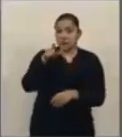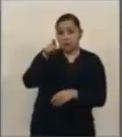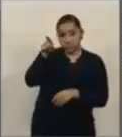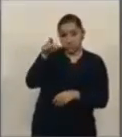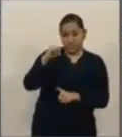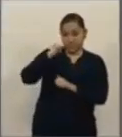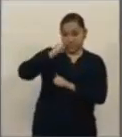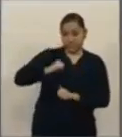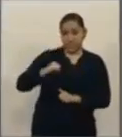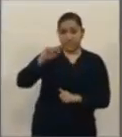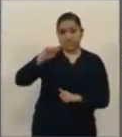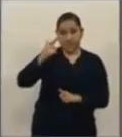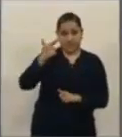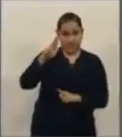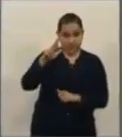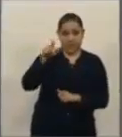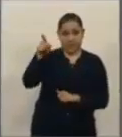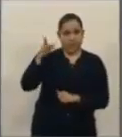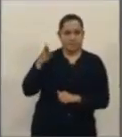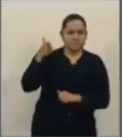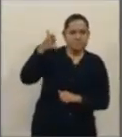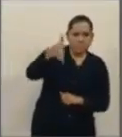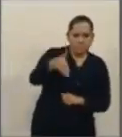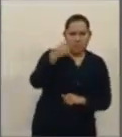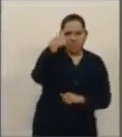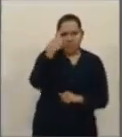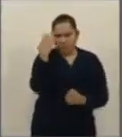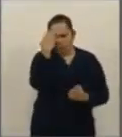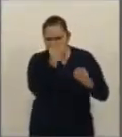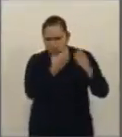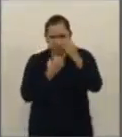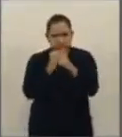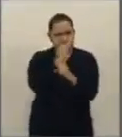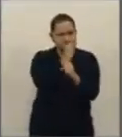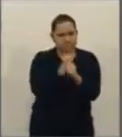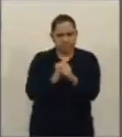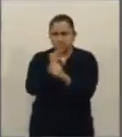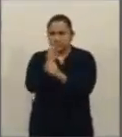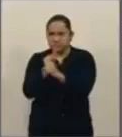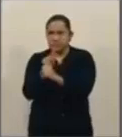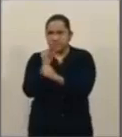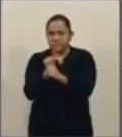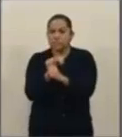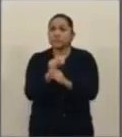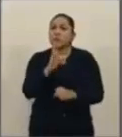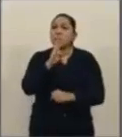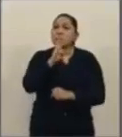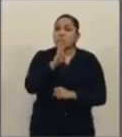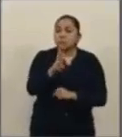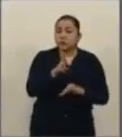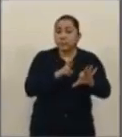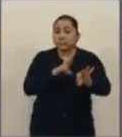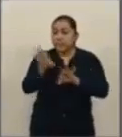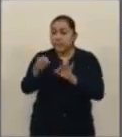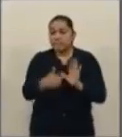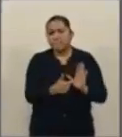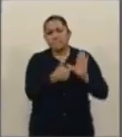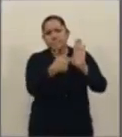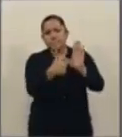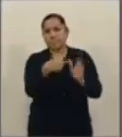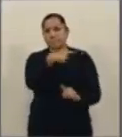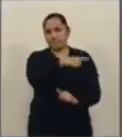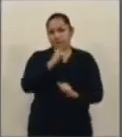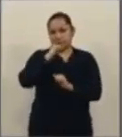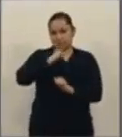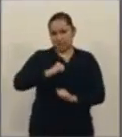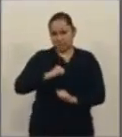de la Procuraduría General de la República demuestra que las conclusiones que el titular de la Agencia de